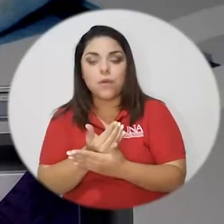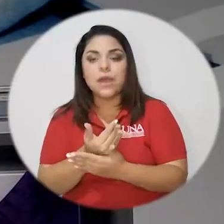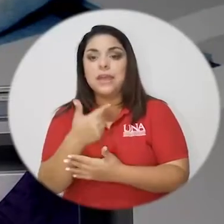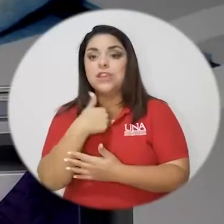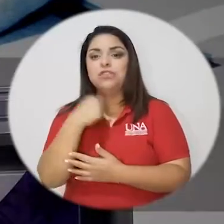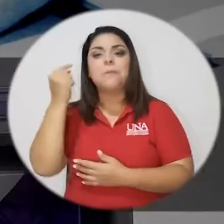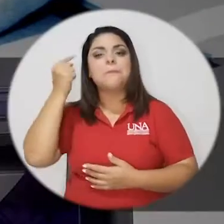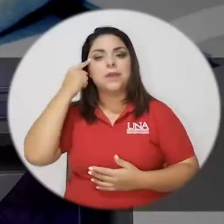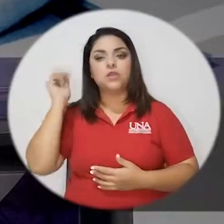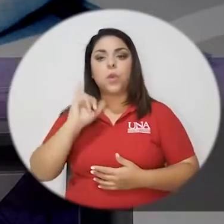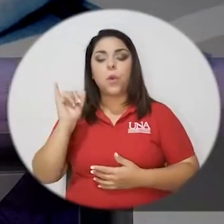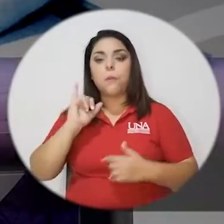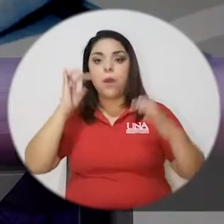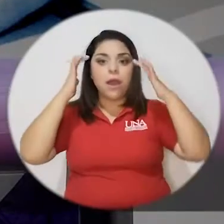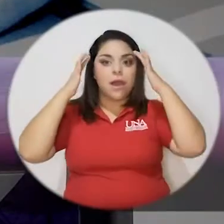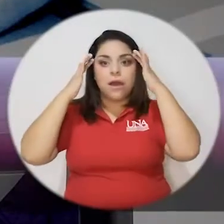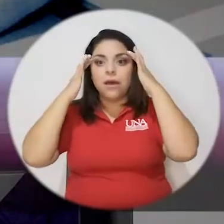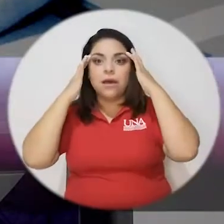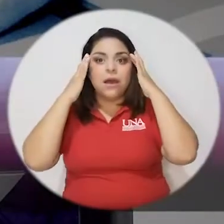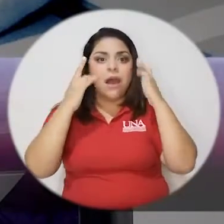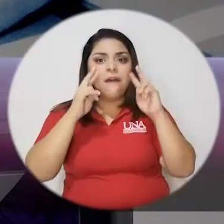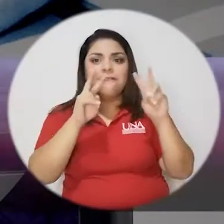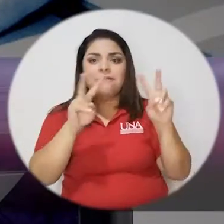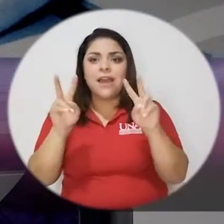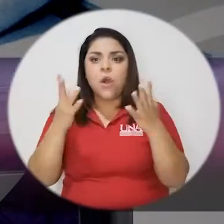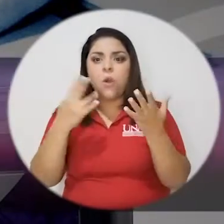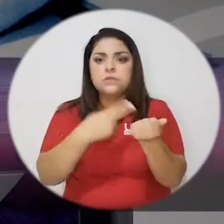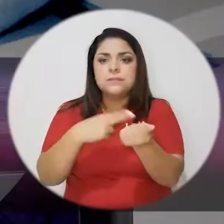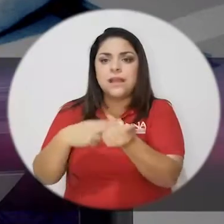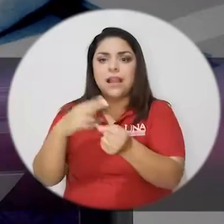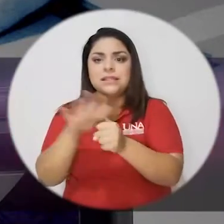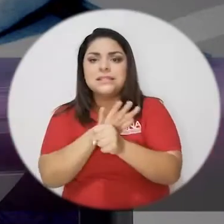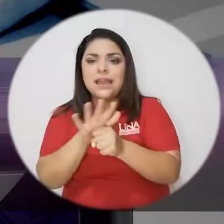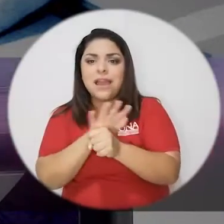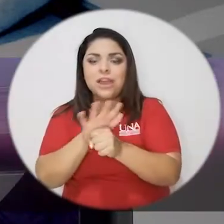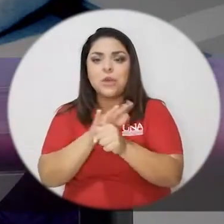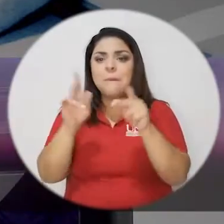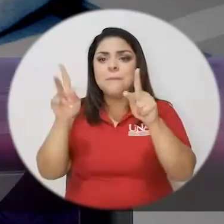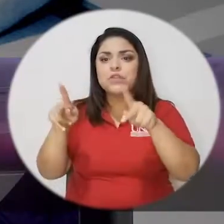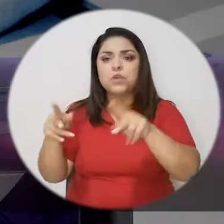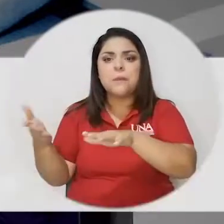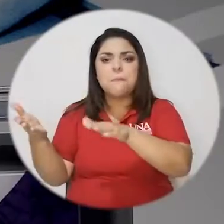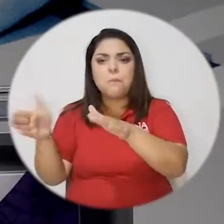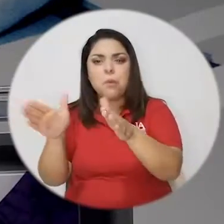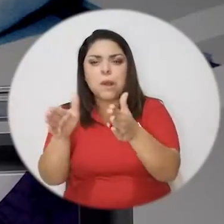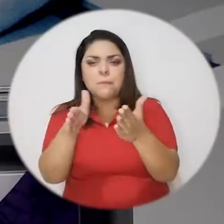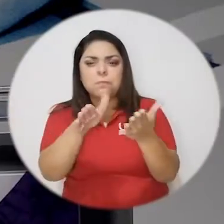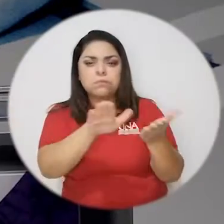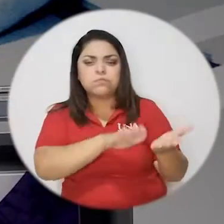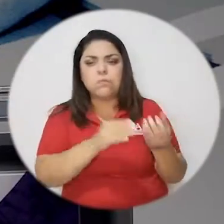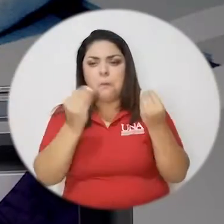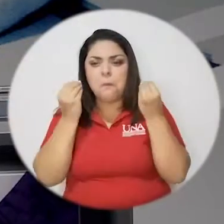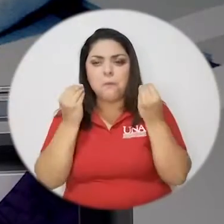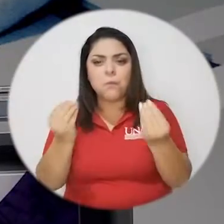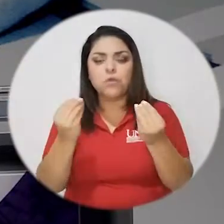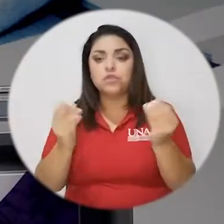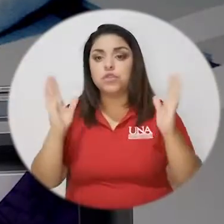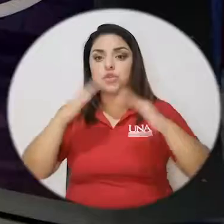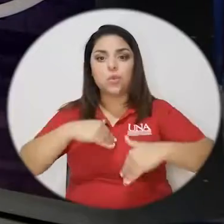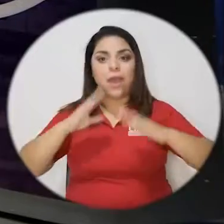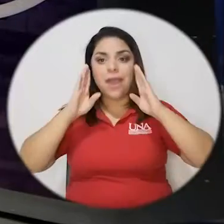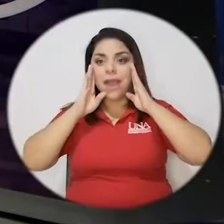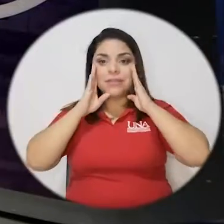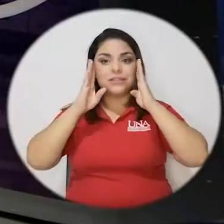la desesperación de ver hospitales llenos, hospitales donde la gente está muriendo por montones, donde no se puede dar